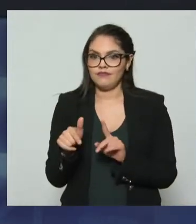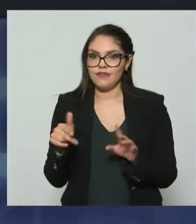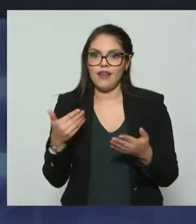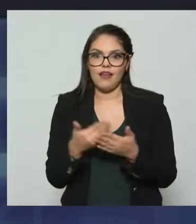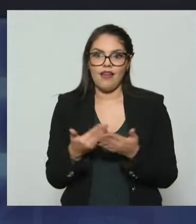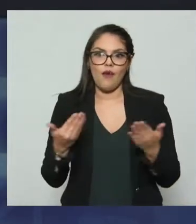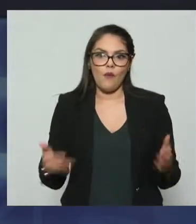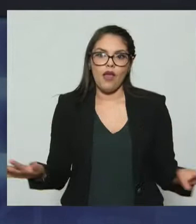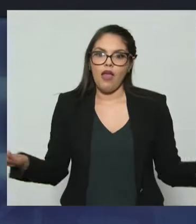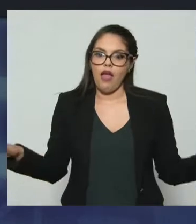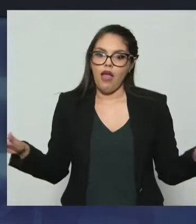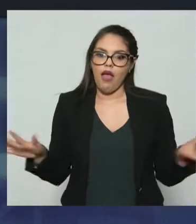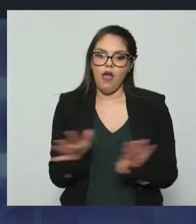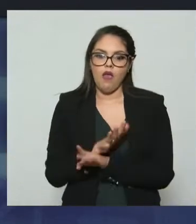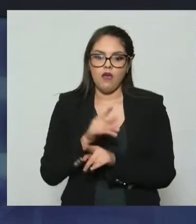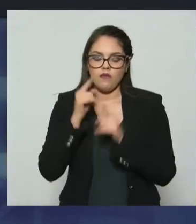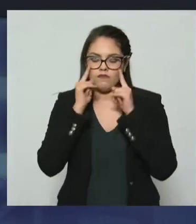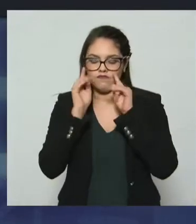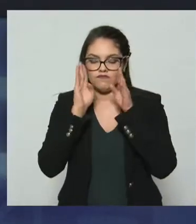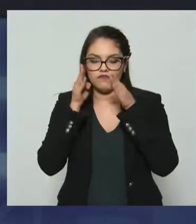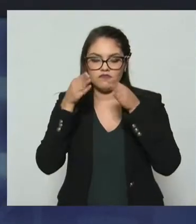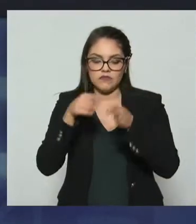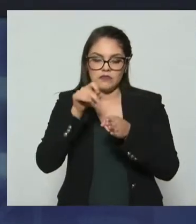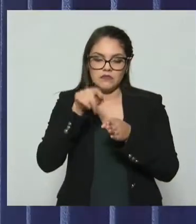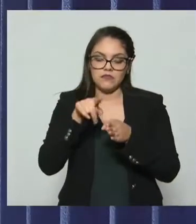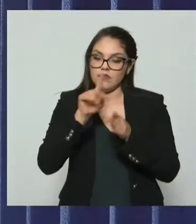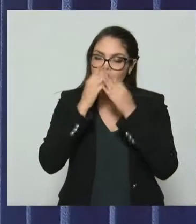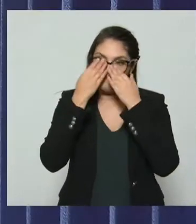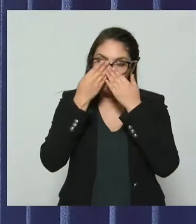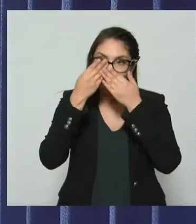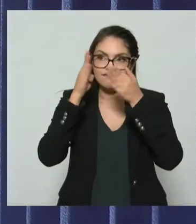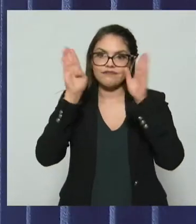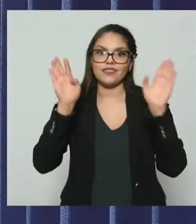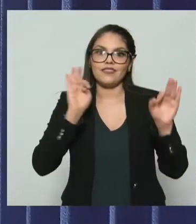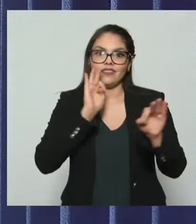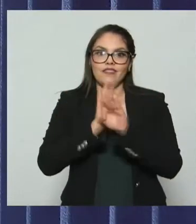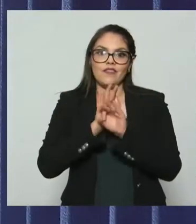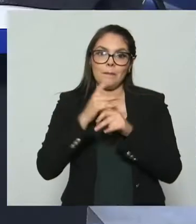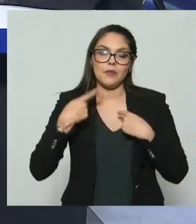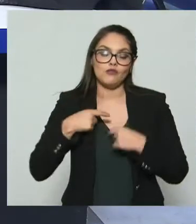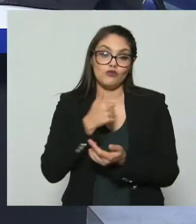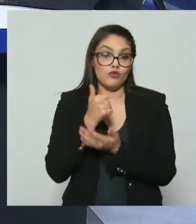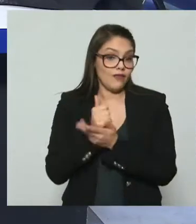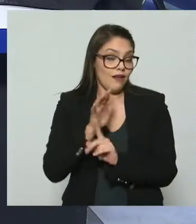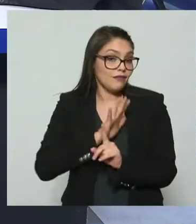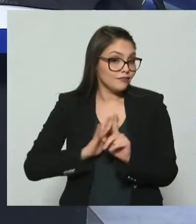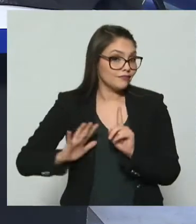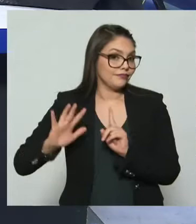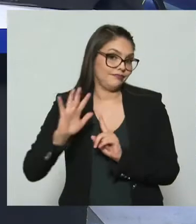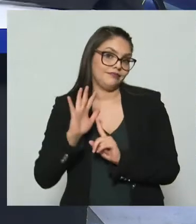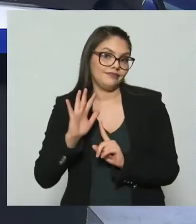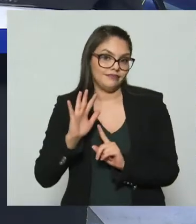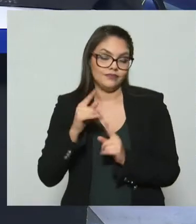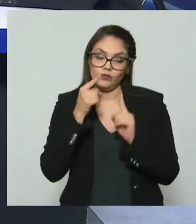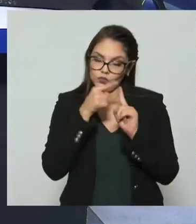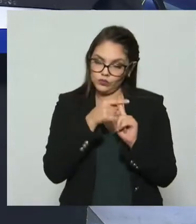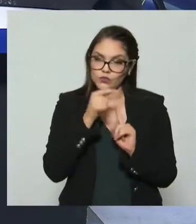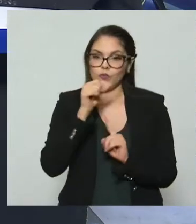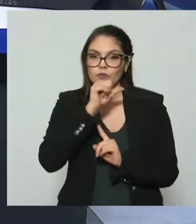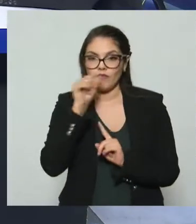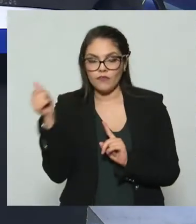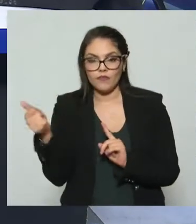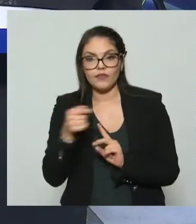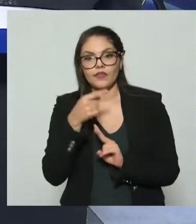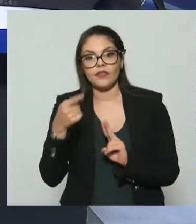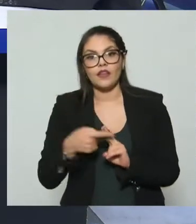entonces ya no tienes que estar en la defensa de una posición ideológica, sino en la defensa de los ciudadanos. Eso por un lado. Por otro lado,